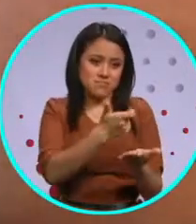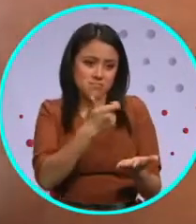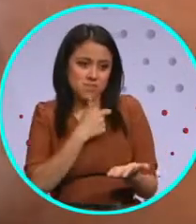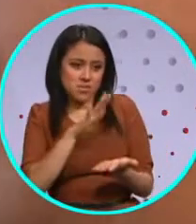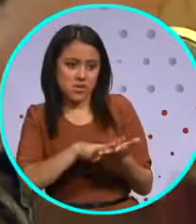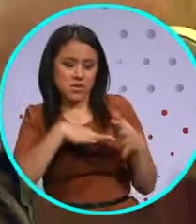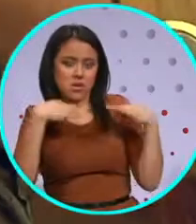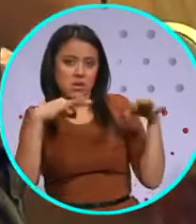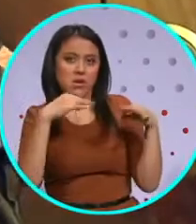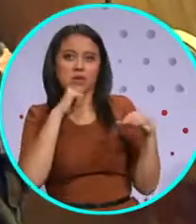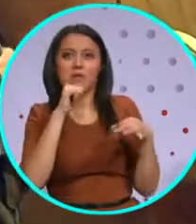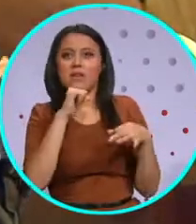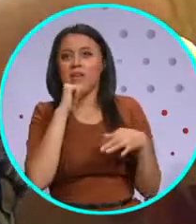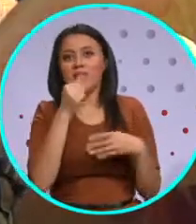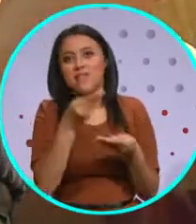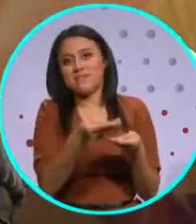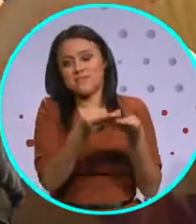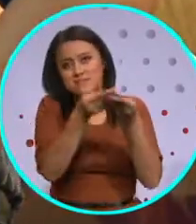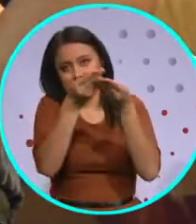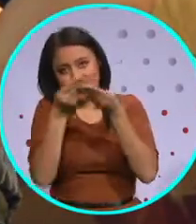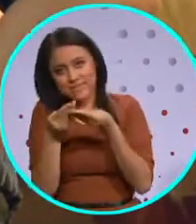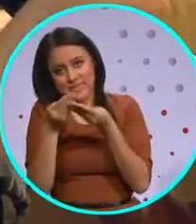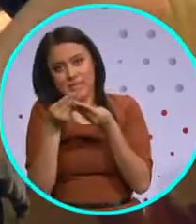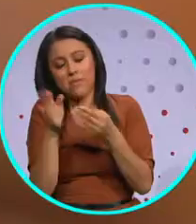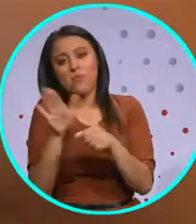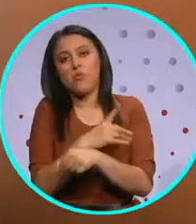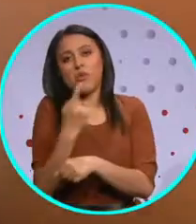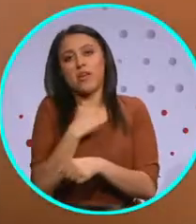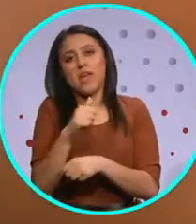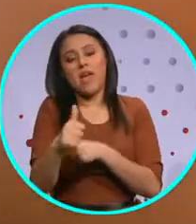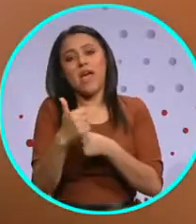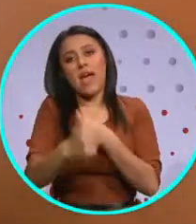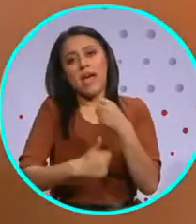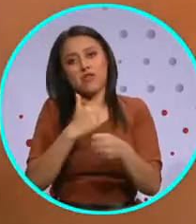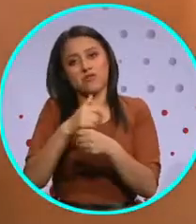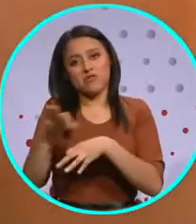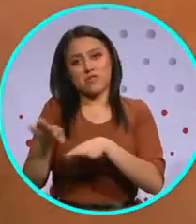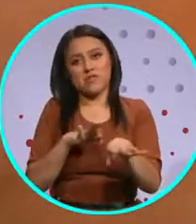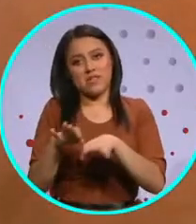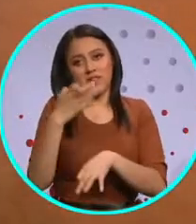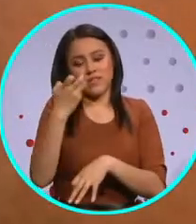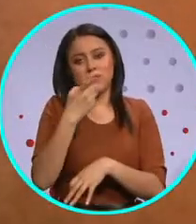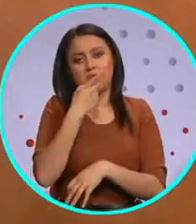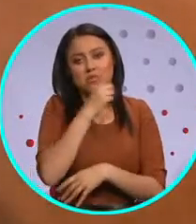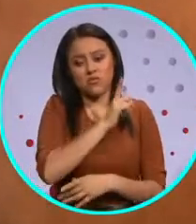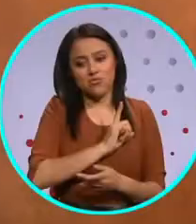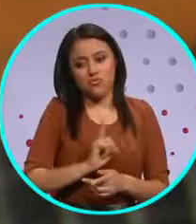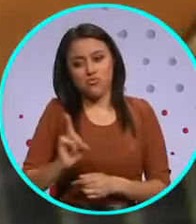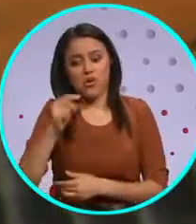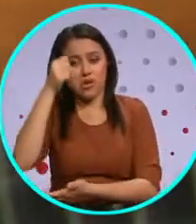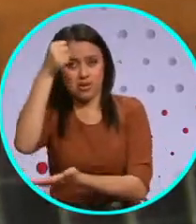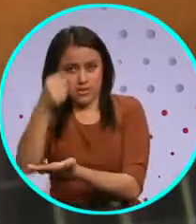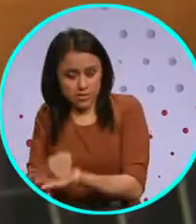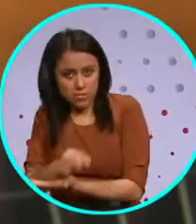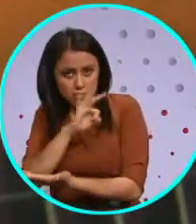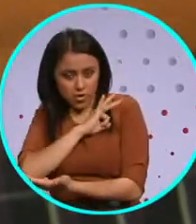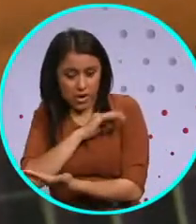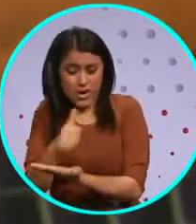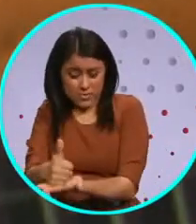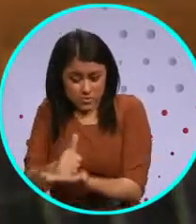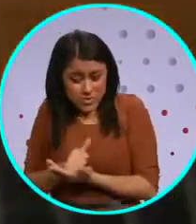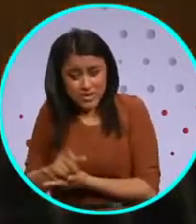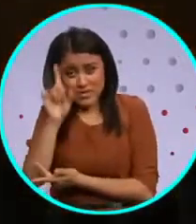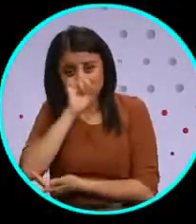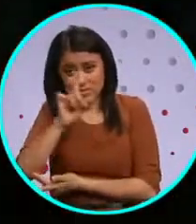documentos de baja ni el finiquito que le correspondía por los años de servicio motivo por el que recurrió a quien corresponda en busca de